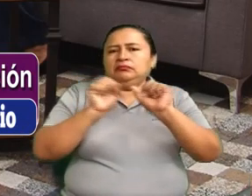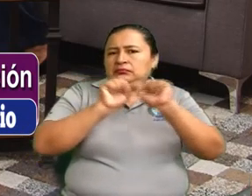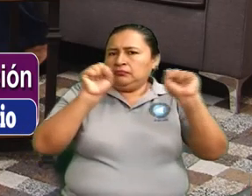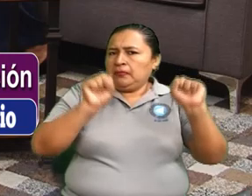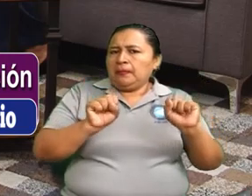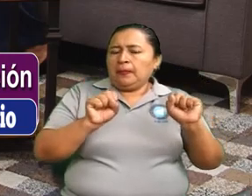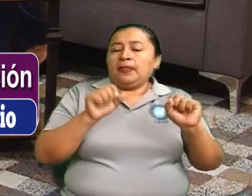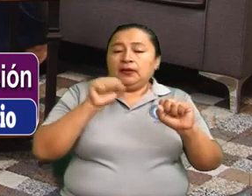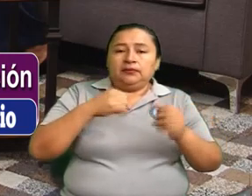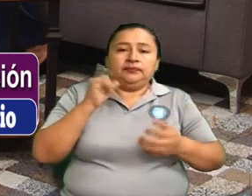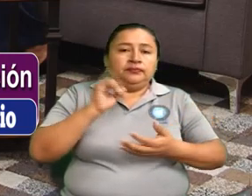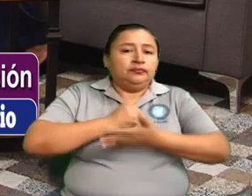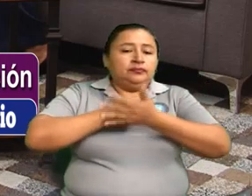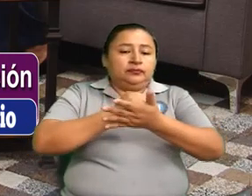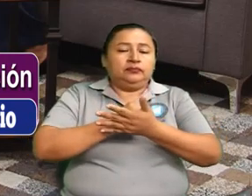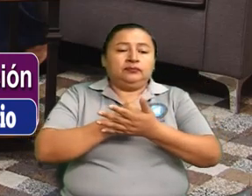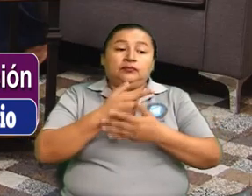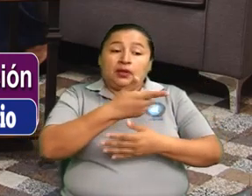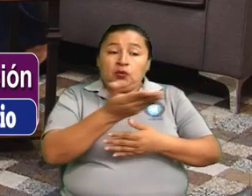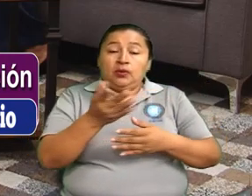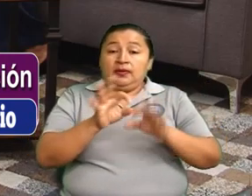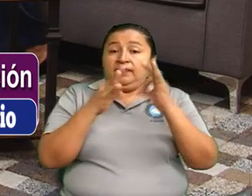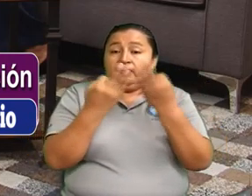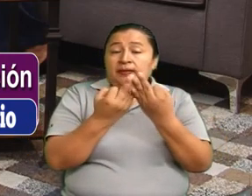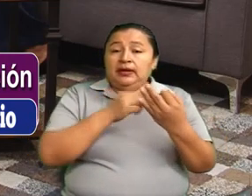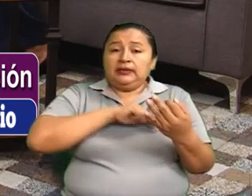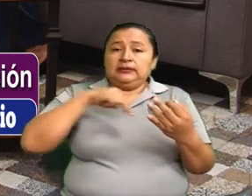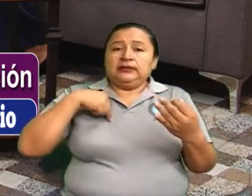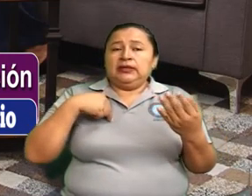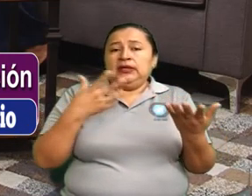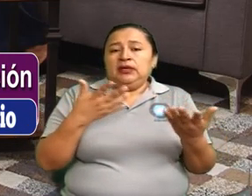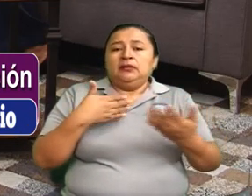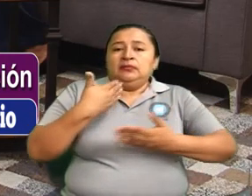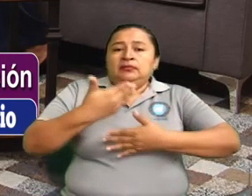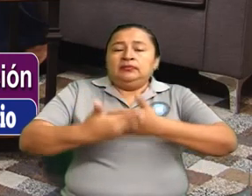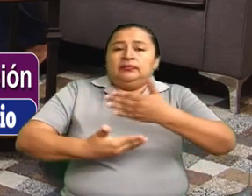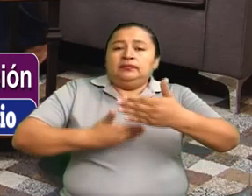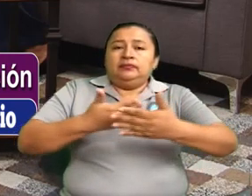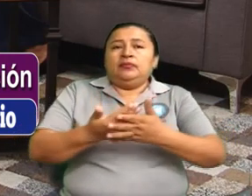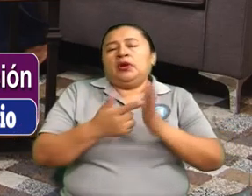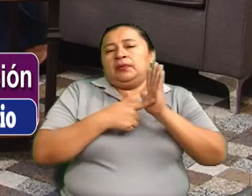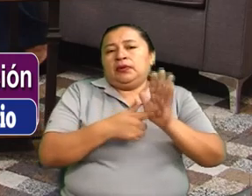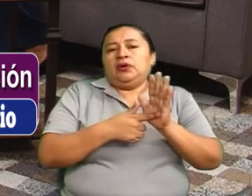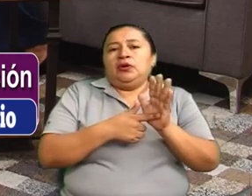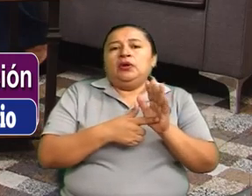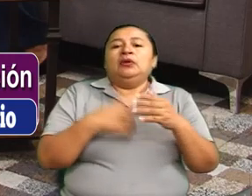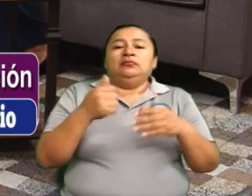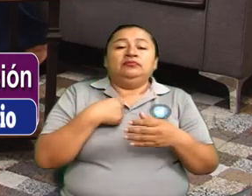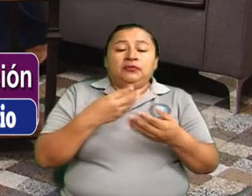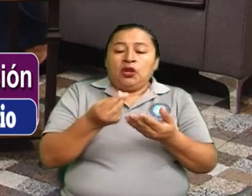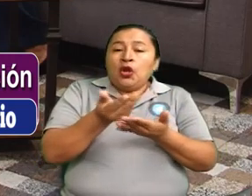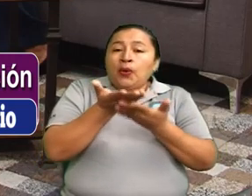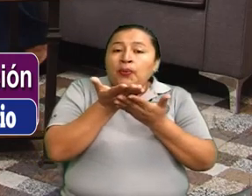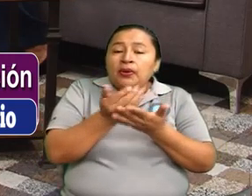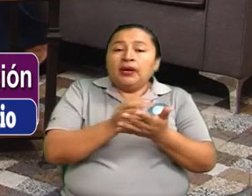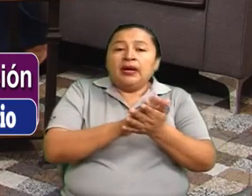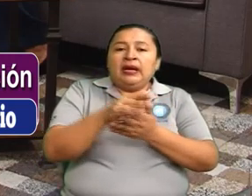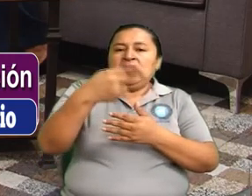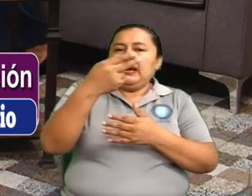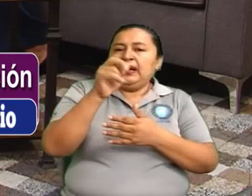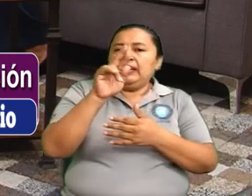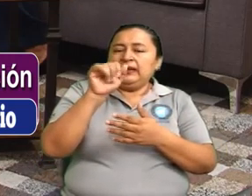que nos permiten a la familia hacer el procesamiento, por ejemplo, hacer la harina de jengibre, la harina